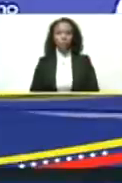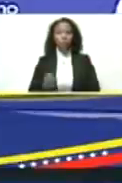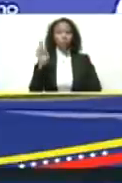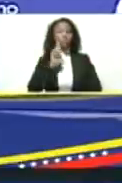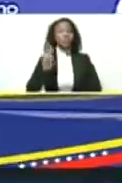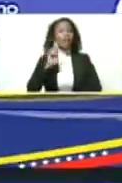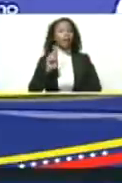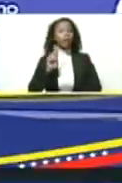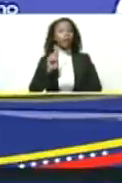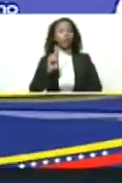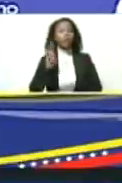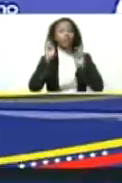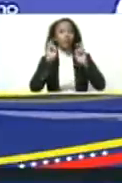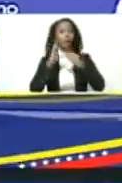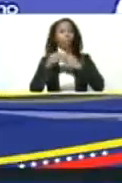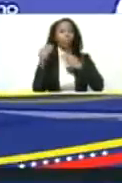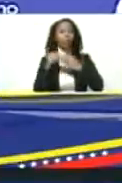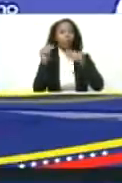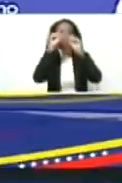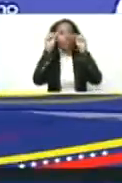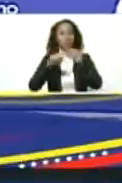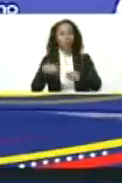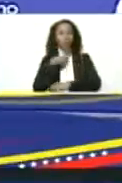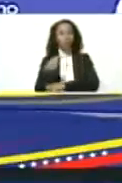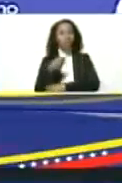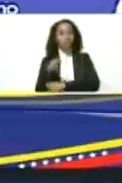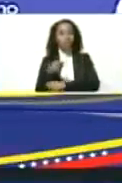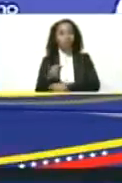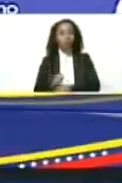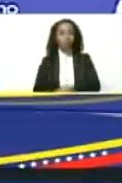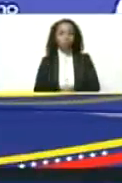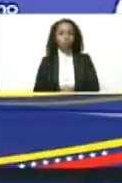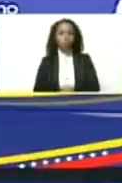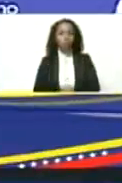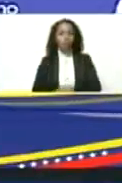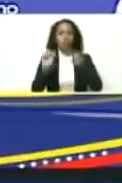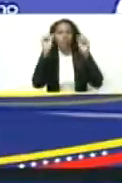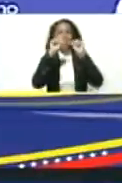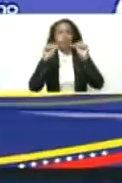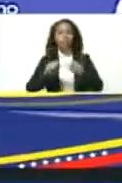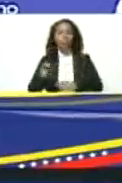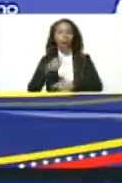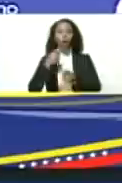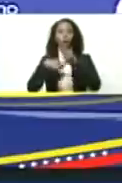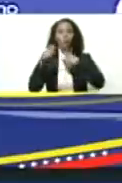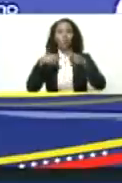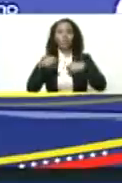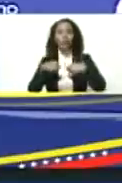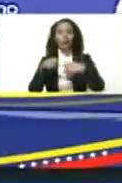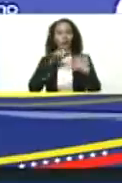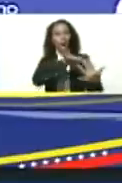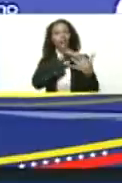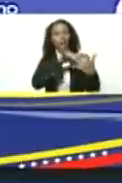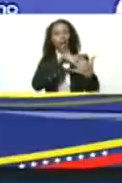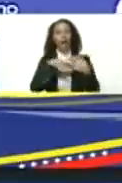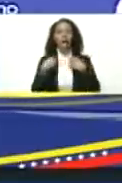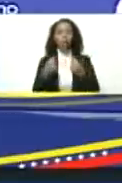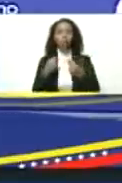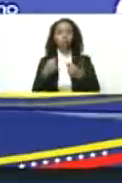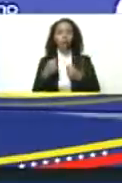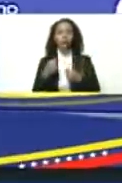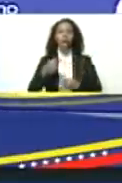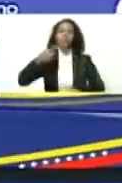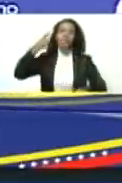Utilizando el dólar, el sistema financiero, el sistema comercial. Y las guerras económicas